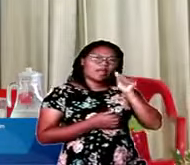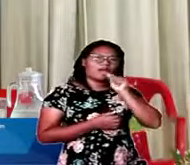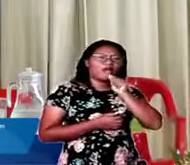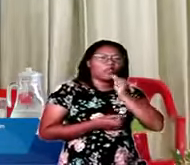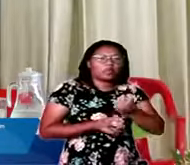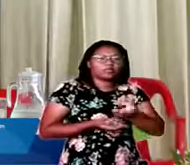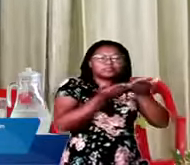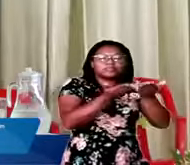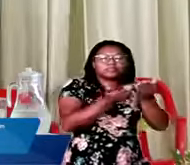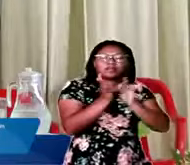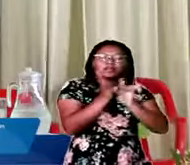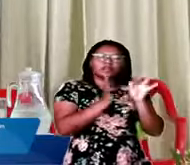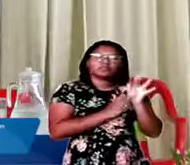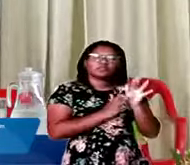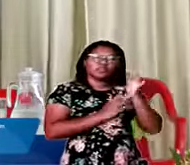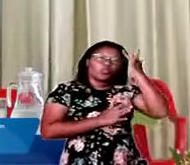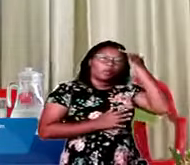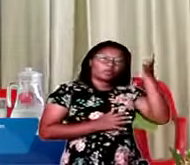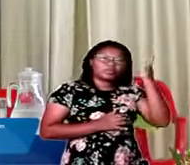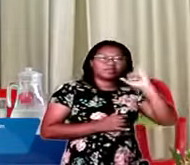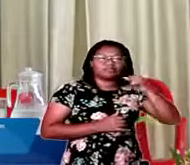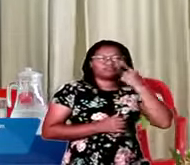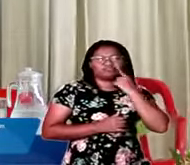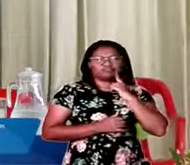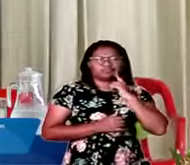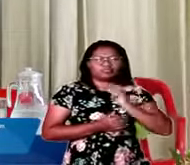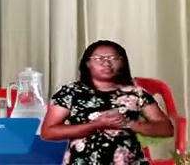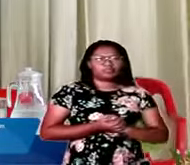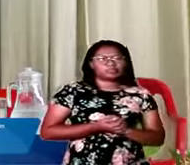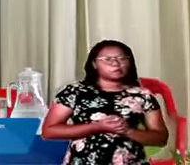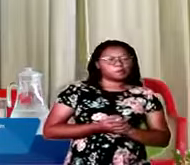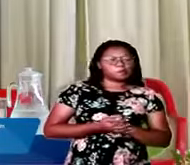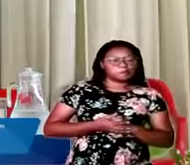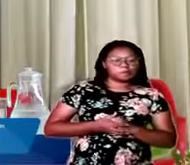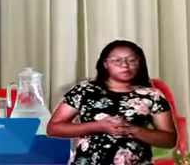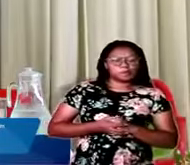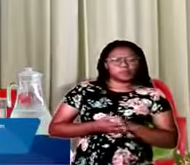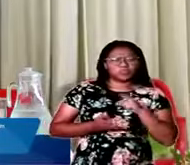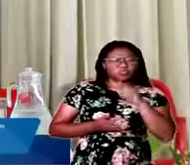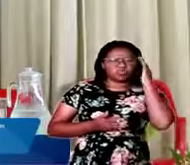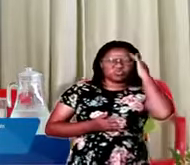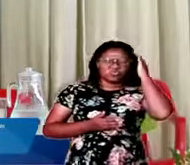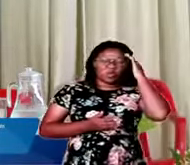Y ella lo dijo así: usted sabe bien que entre